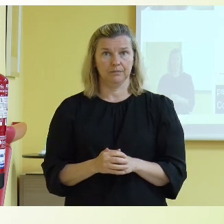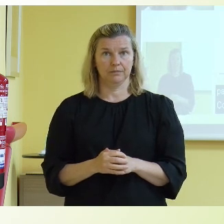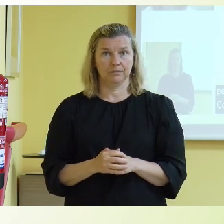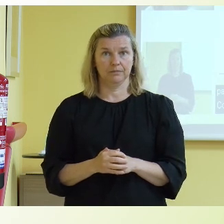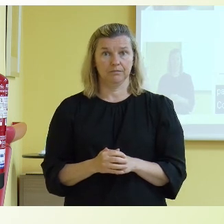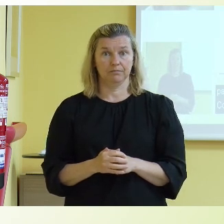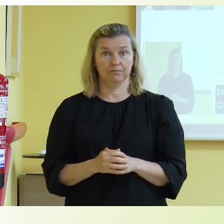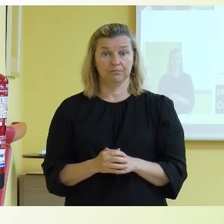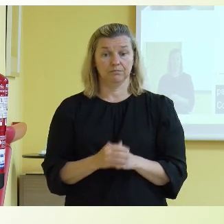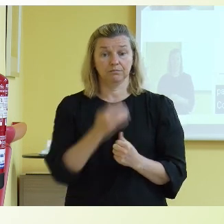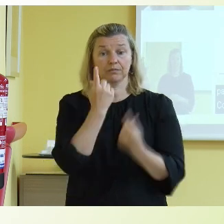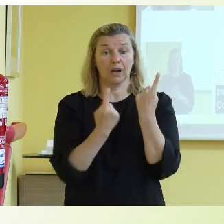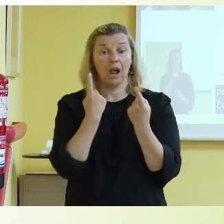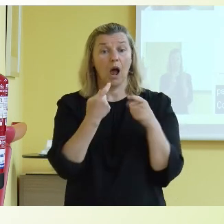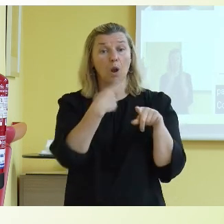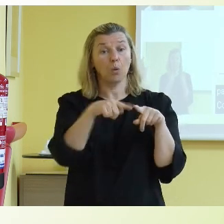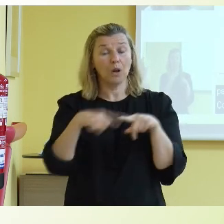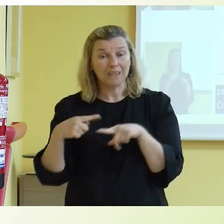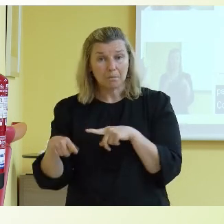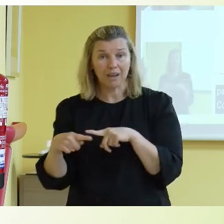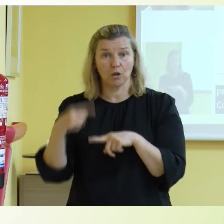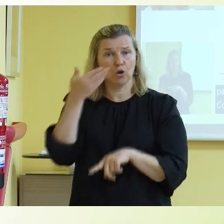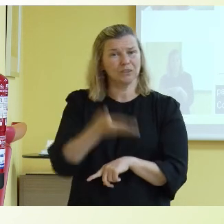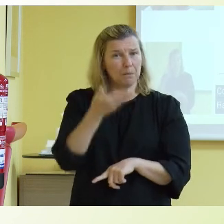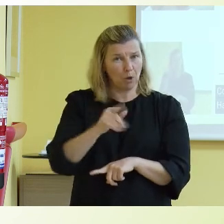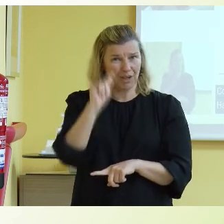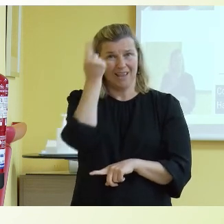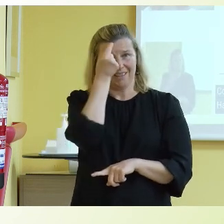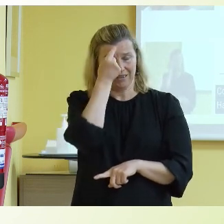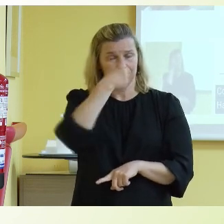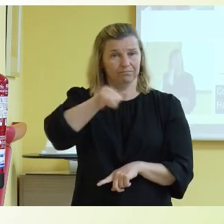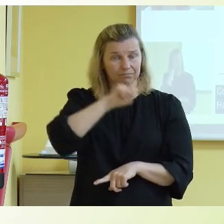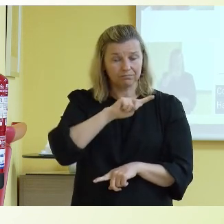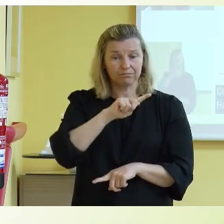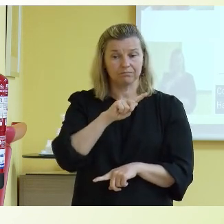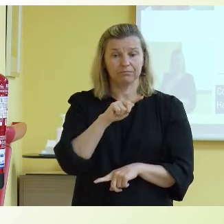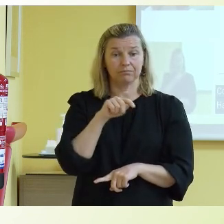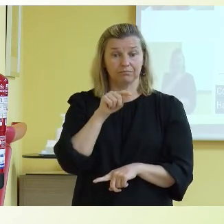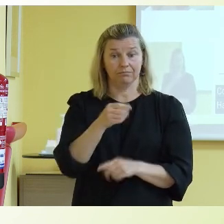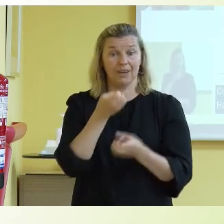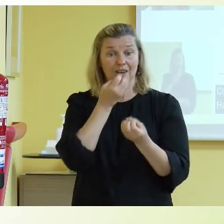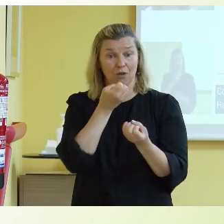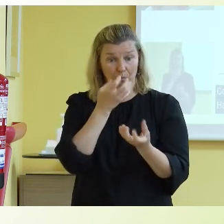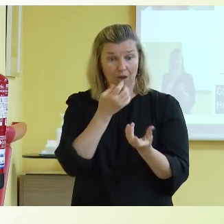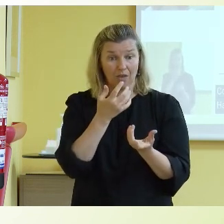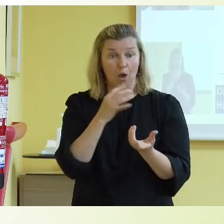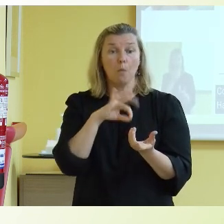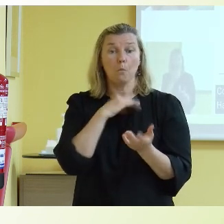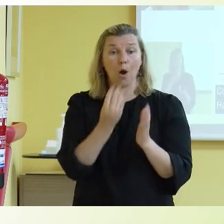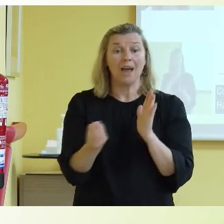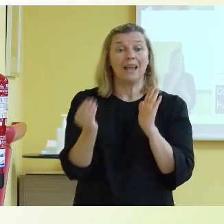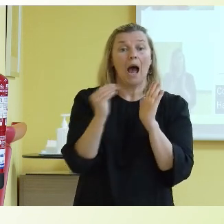Hay algunos aspectos a tener en cuenta, que son que esta información puede no ser aplicable a